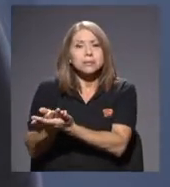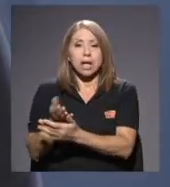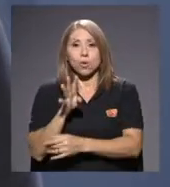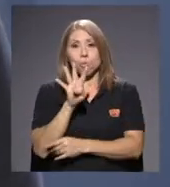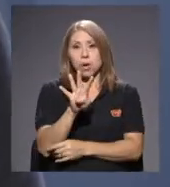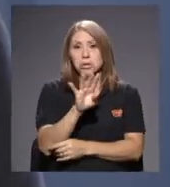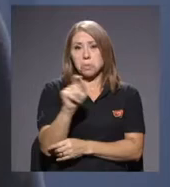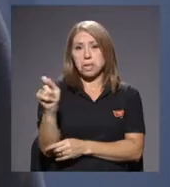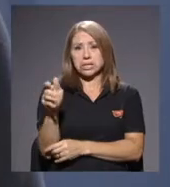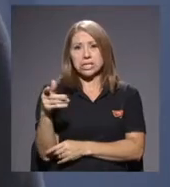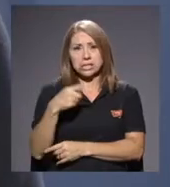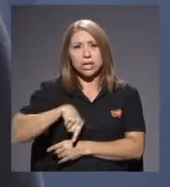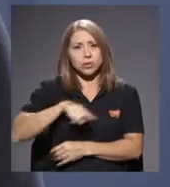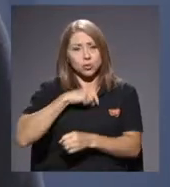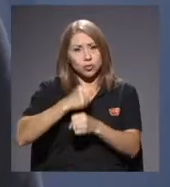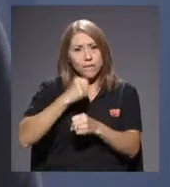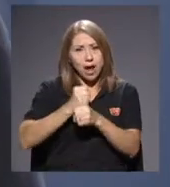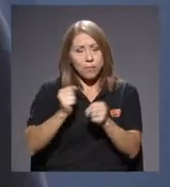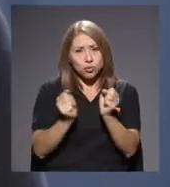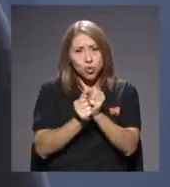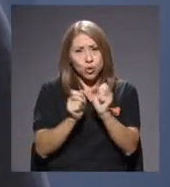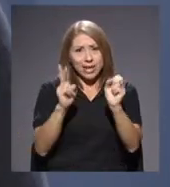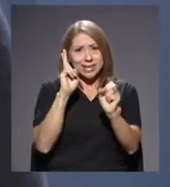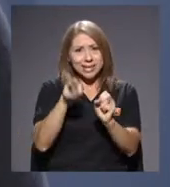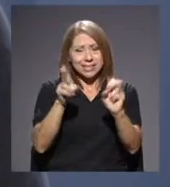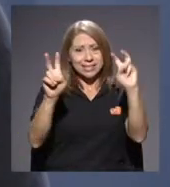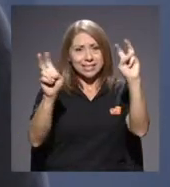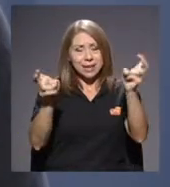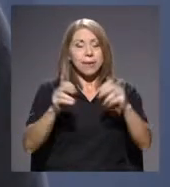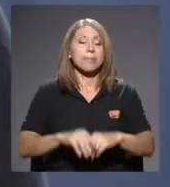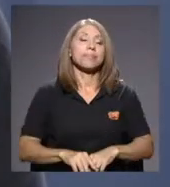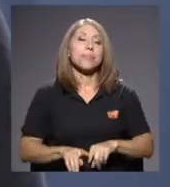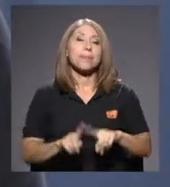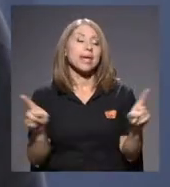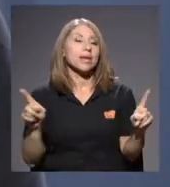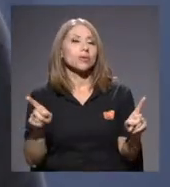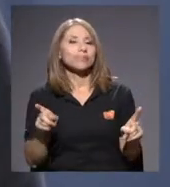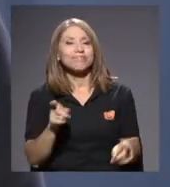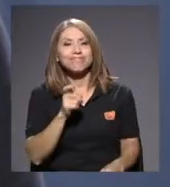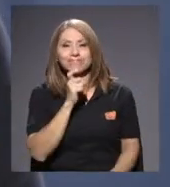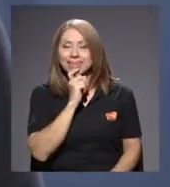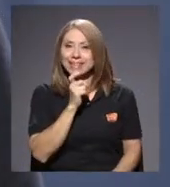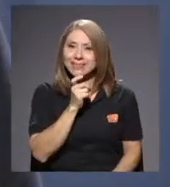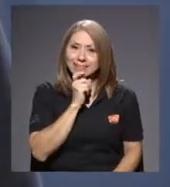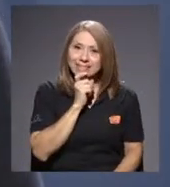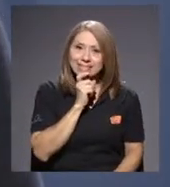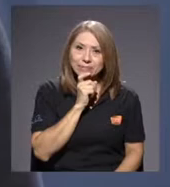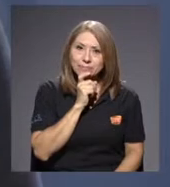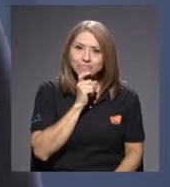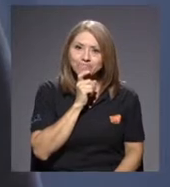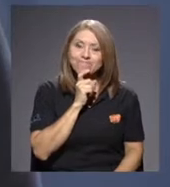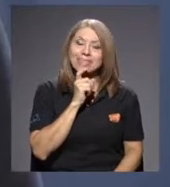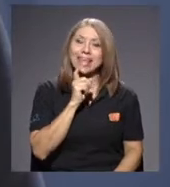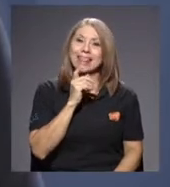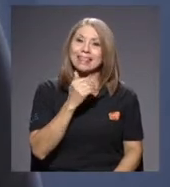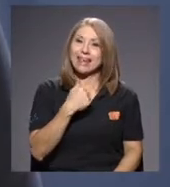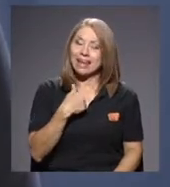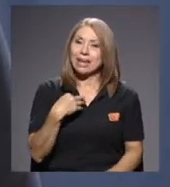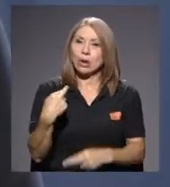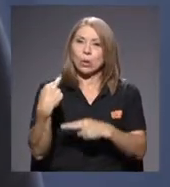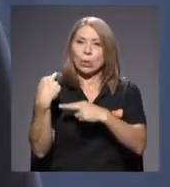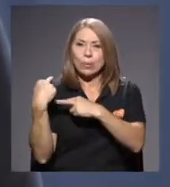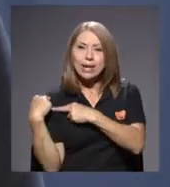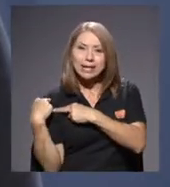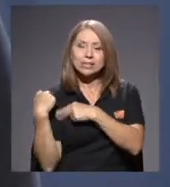cubriendo el tema tan intensamente. Lo que pasa es que qué difícil como periodista tener la obligación